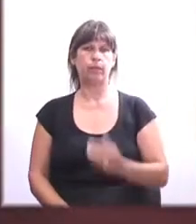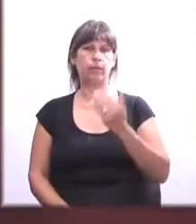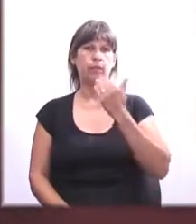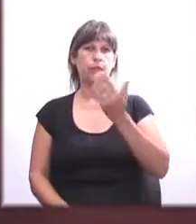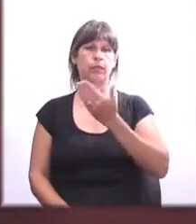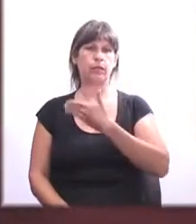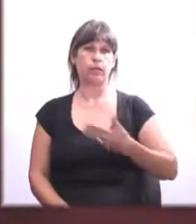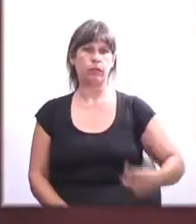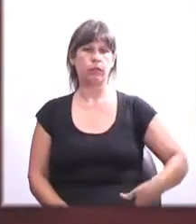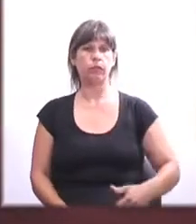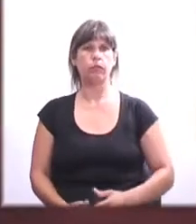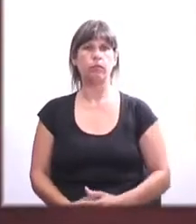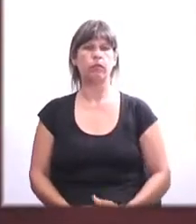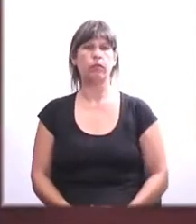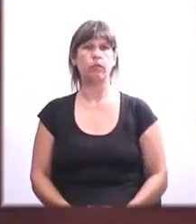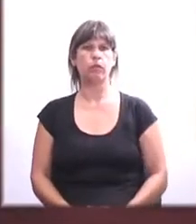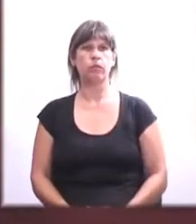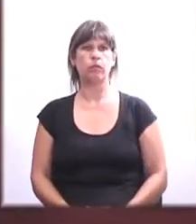Muchas gracias, señor presidente.